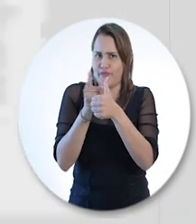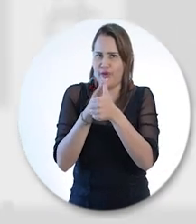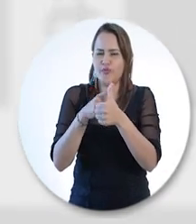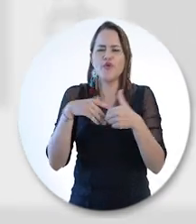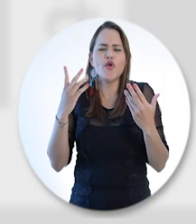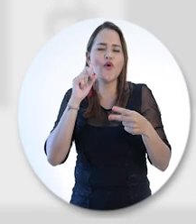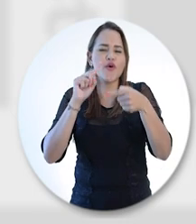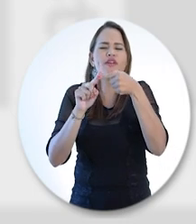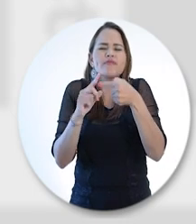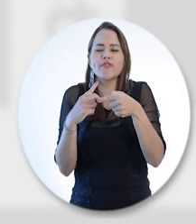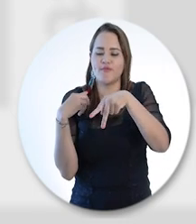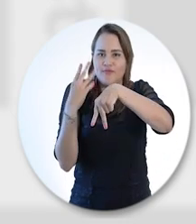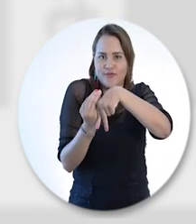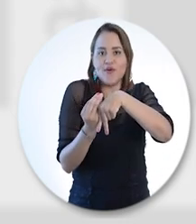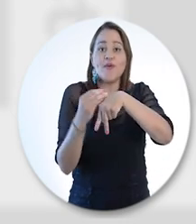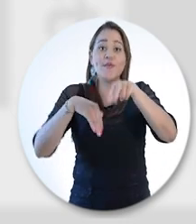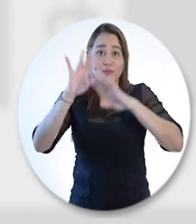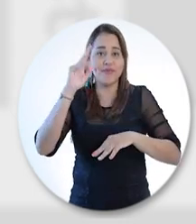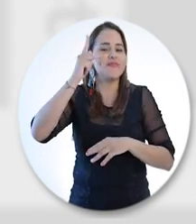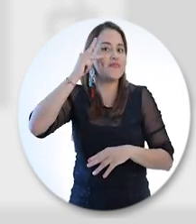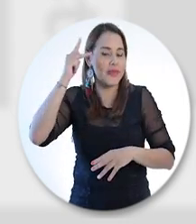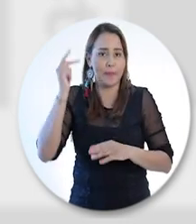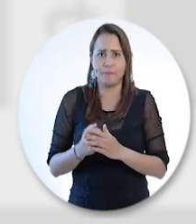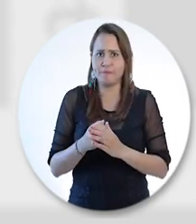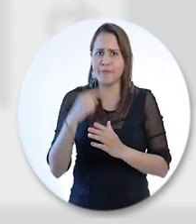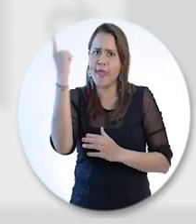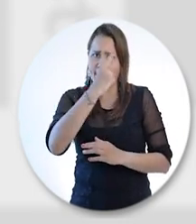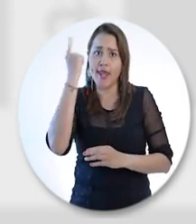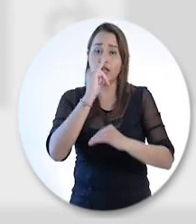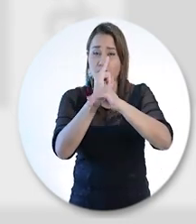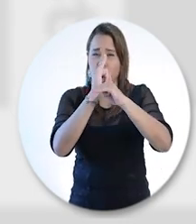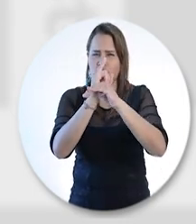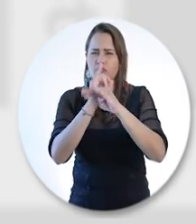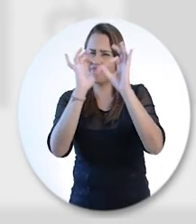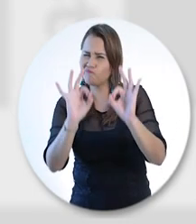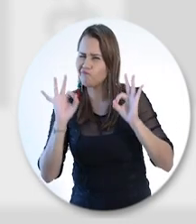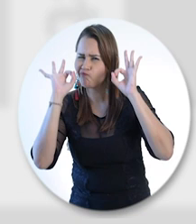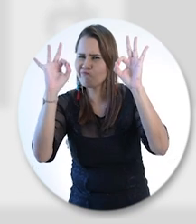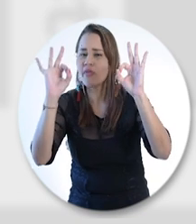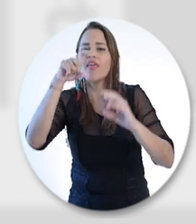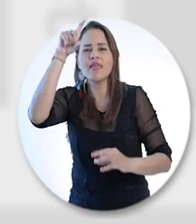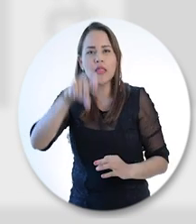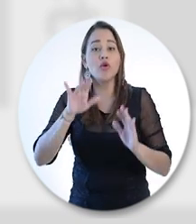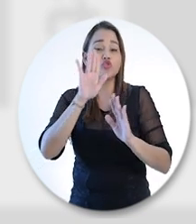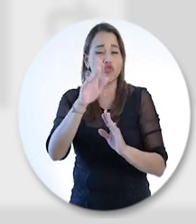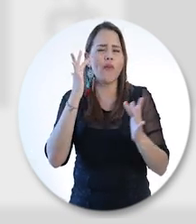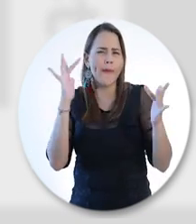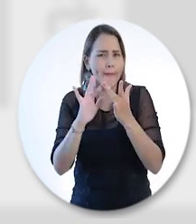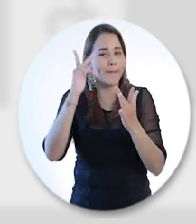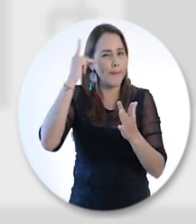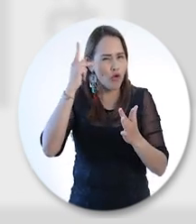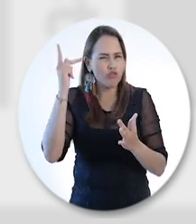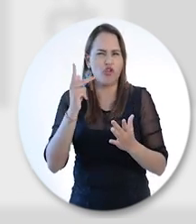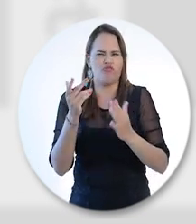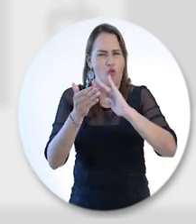pay. Una institución de alta calidad se reconoce por tener una misión y un proyecto educativo comprendido y apropiado por la comunidad,